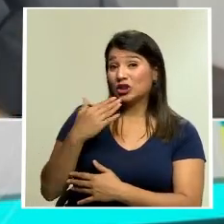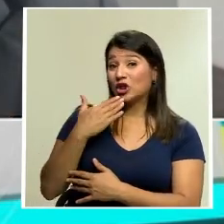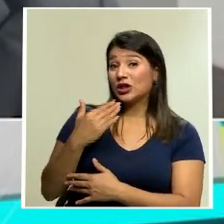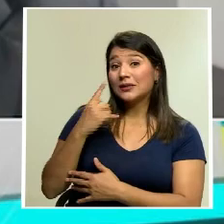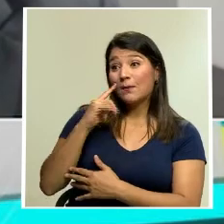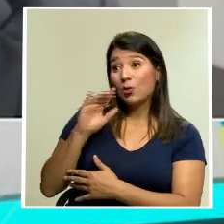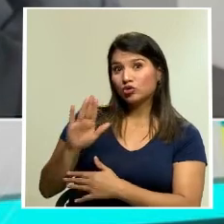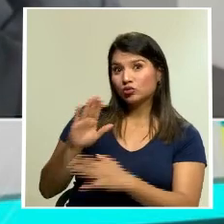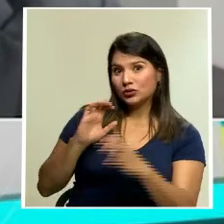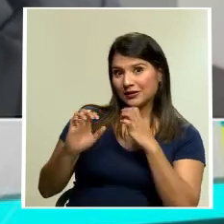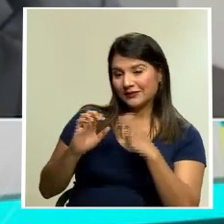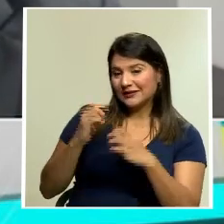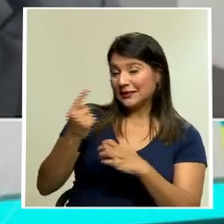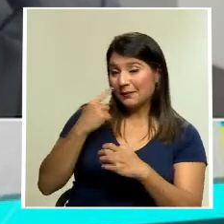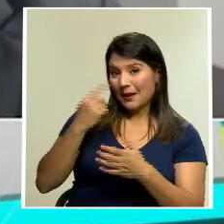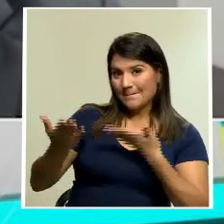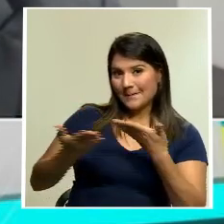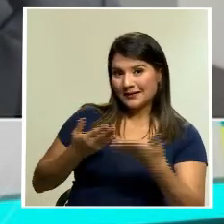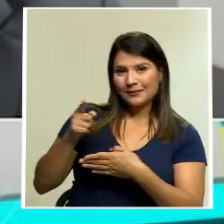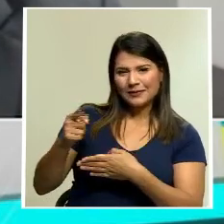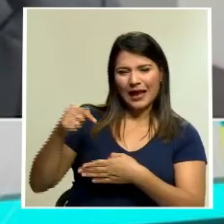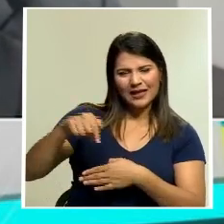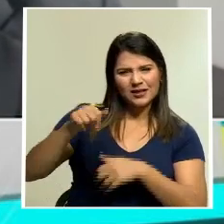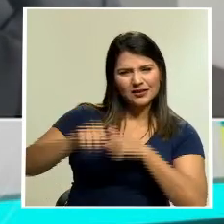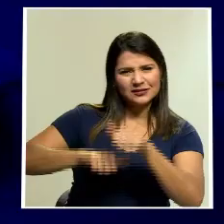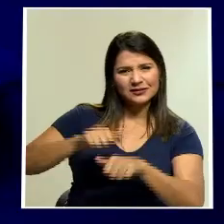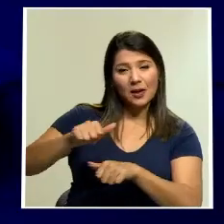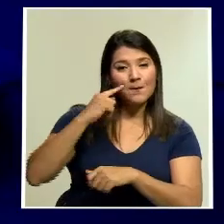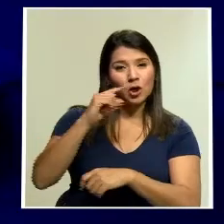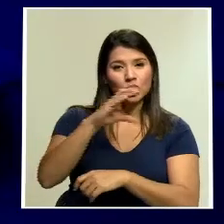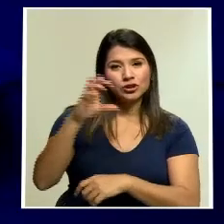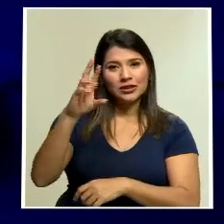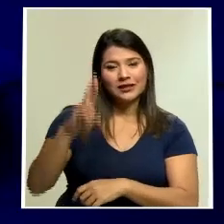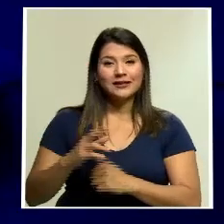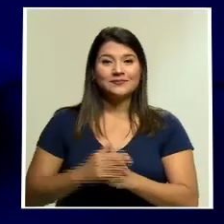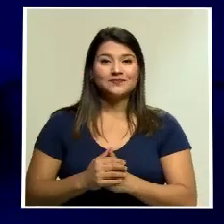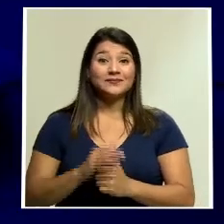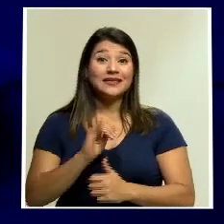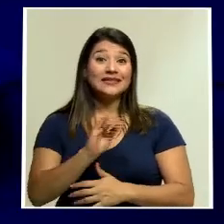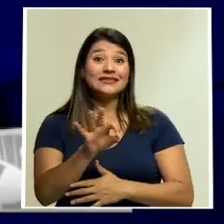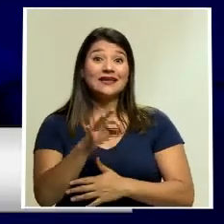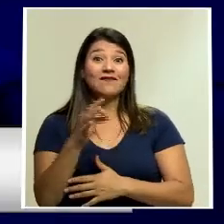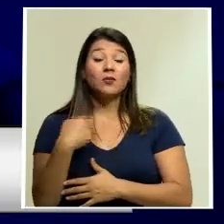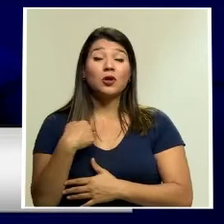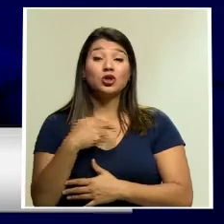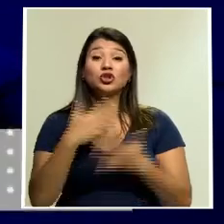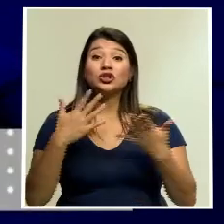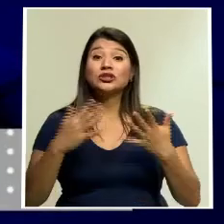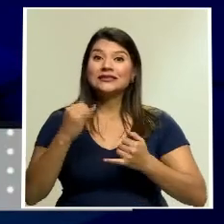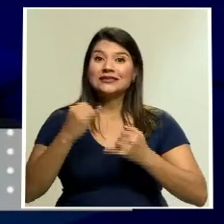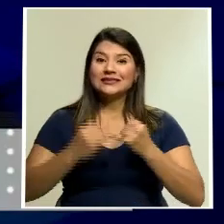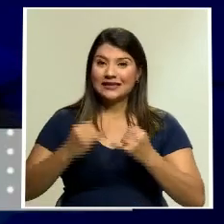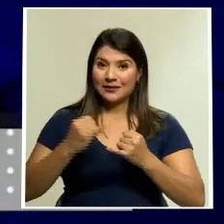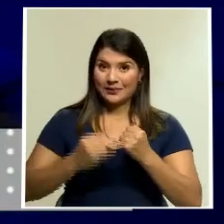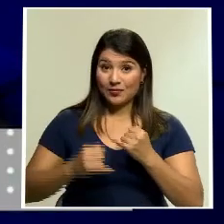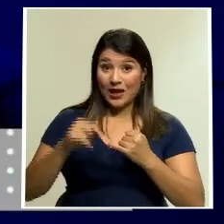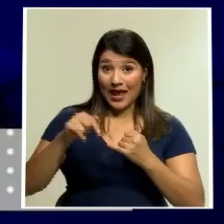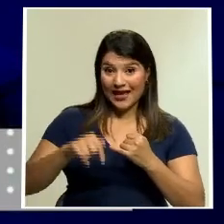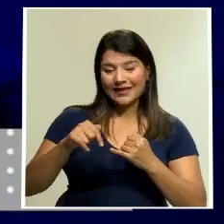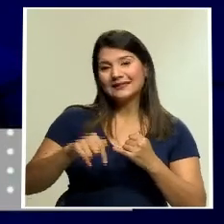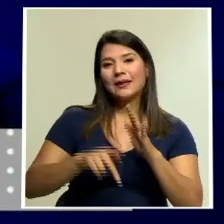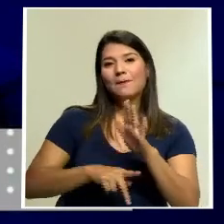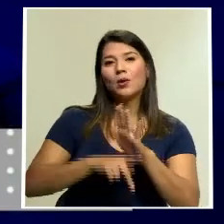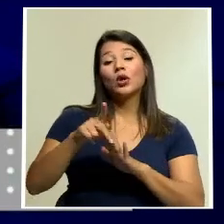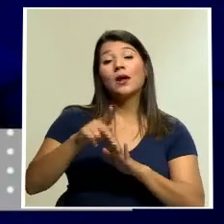espacio y siempre a la orden. Aquí estamos luchando por este país. Y de esta manera llegamos al final de esta edición